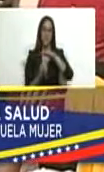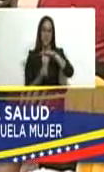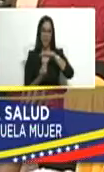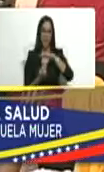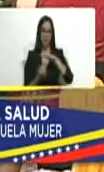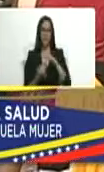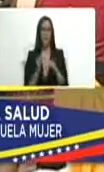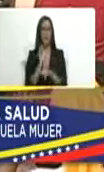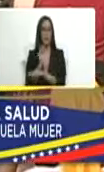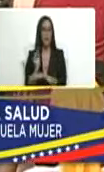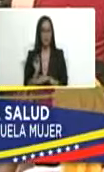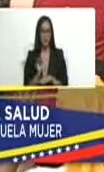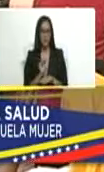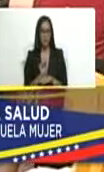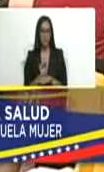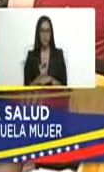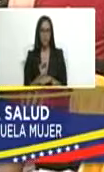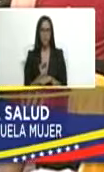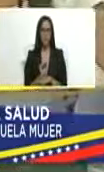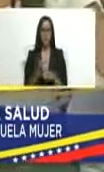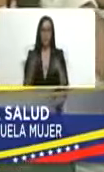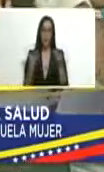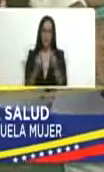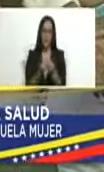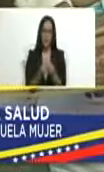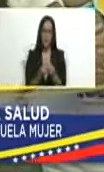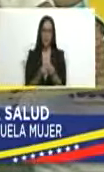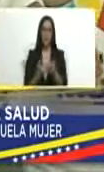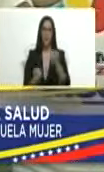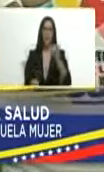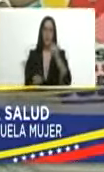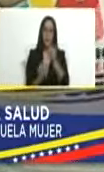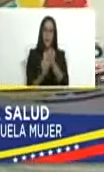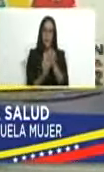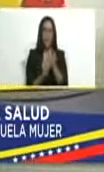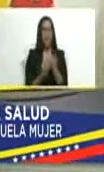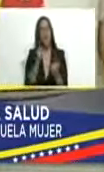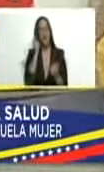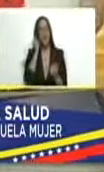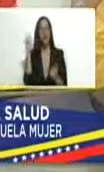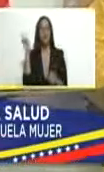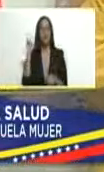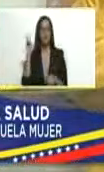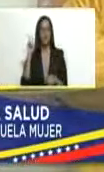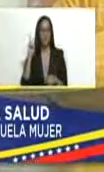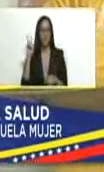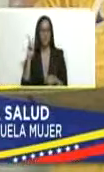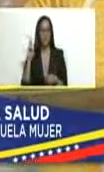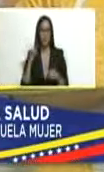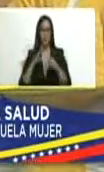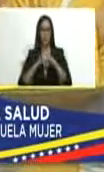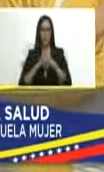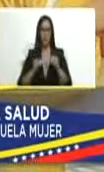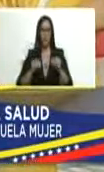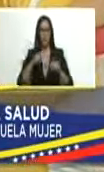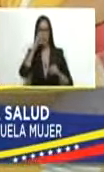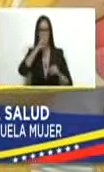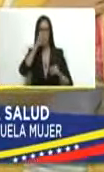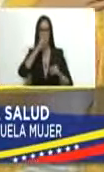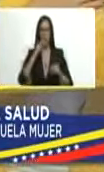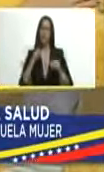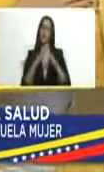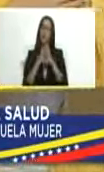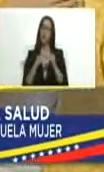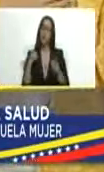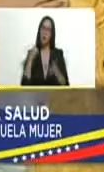proteger, acompañar y apoyar a la mujer venezolana en todas sus edades, en todas